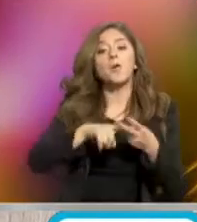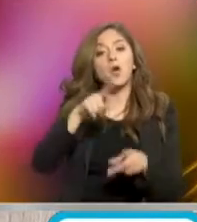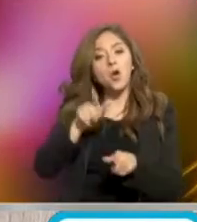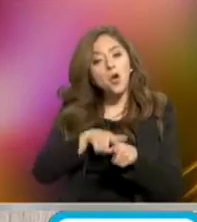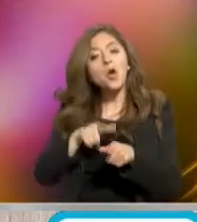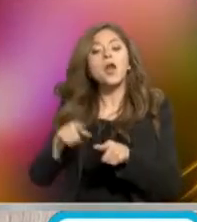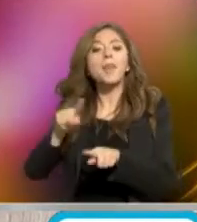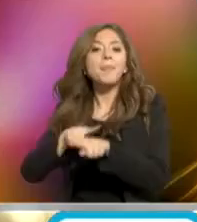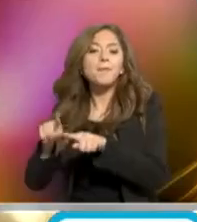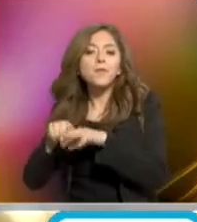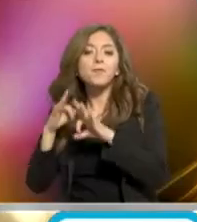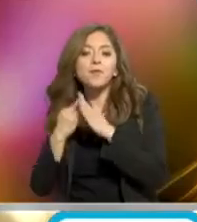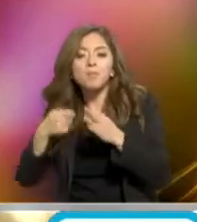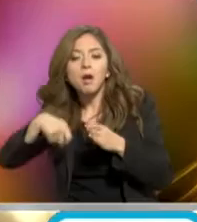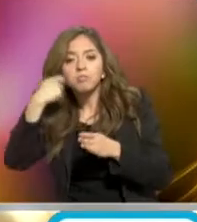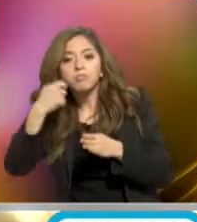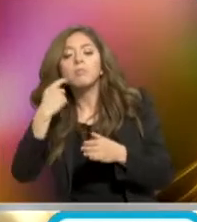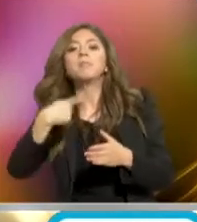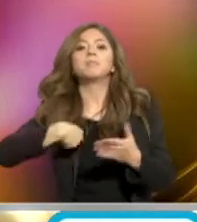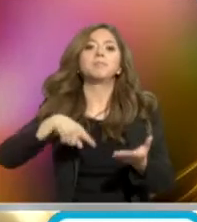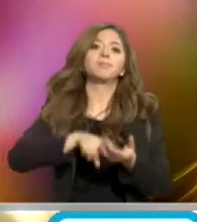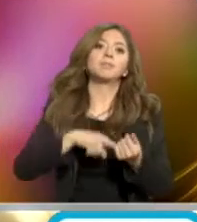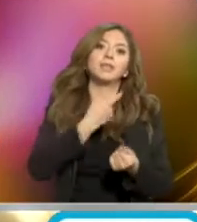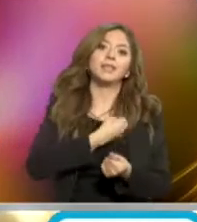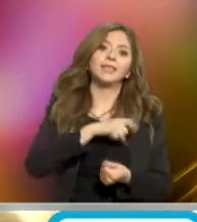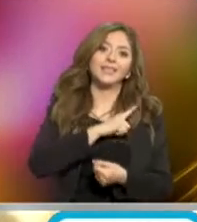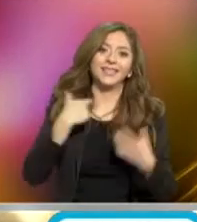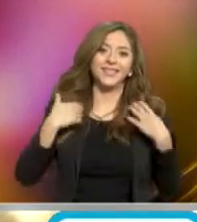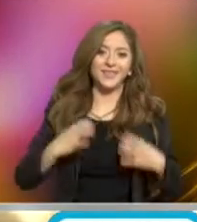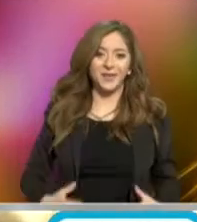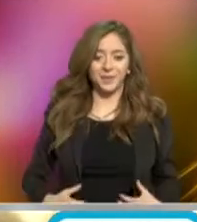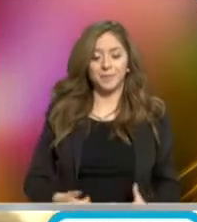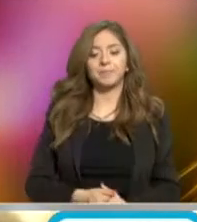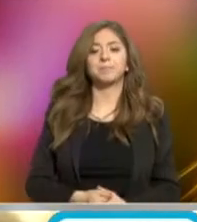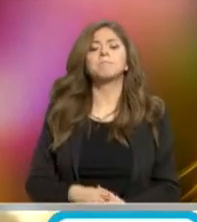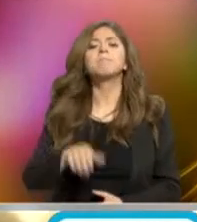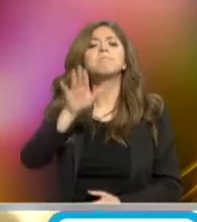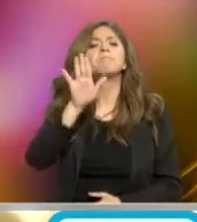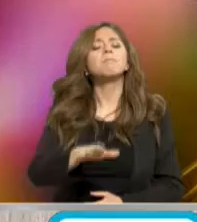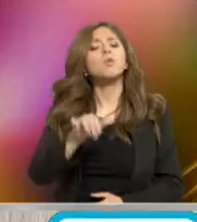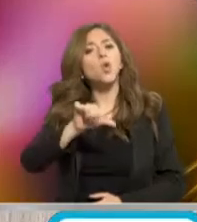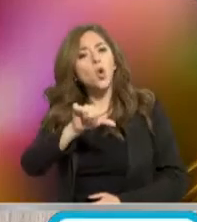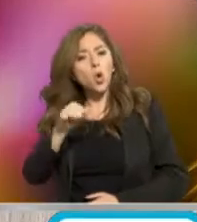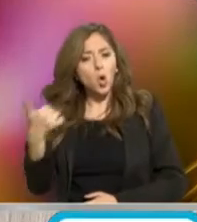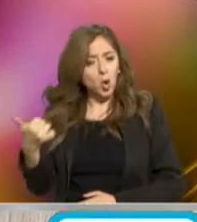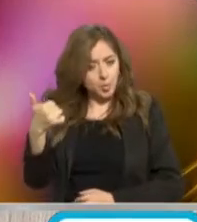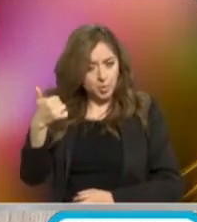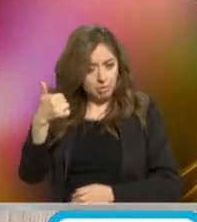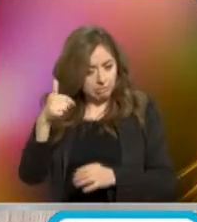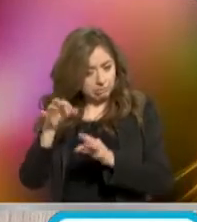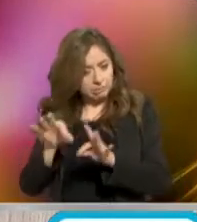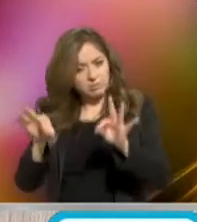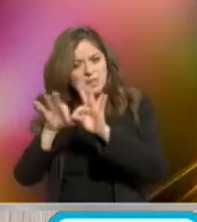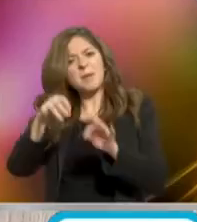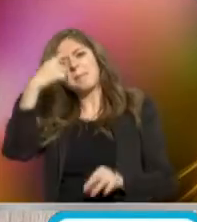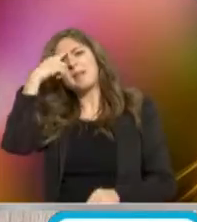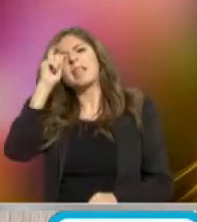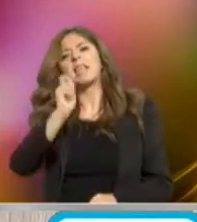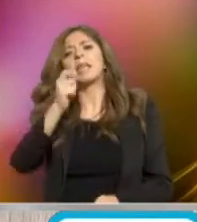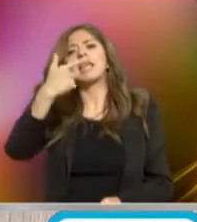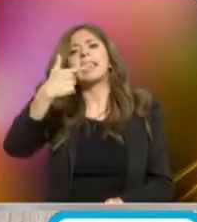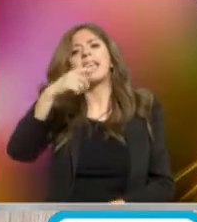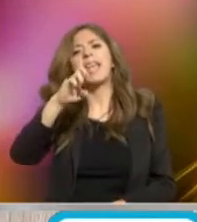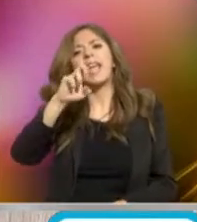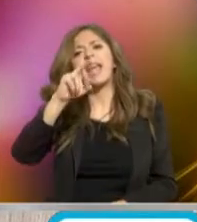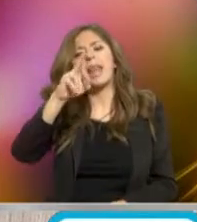alguna forma y nutrición. sobre Así todo. es, exactamente. Y otro dato importante, A ver. ¿saben para qué es bueno el germen? No.